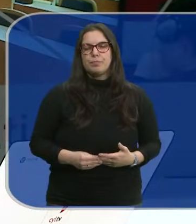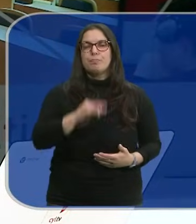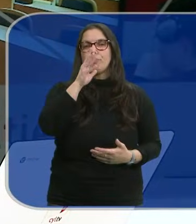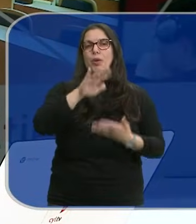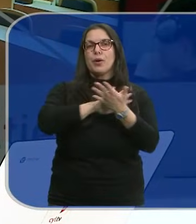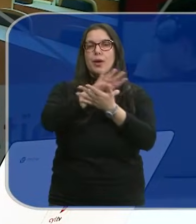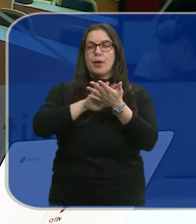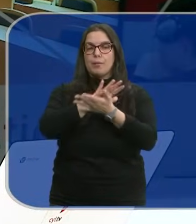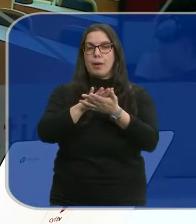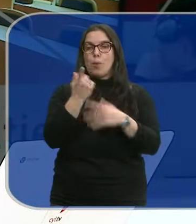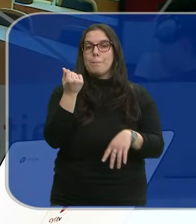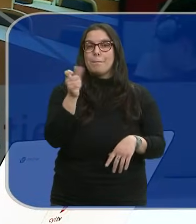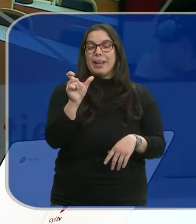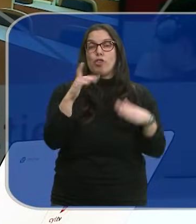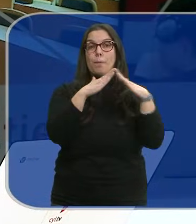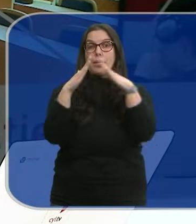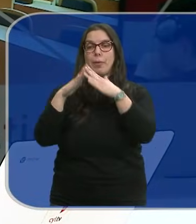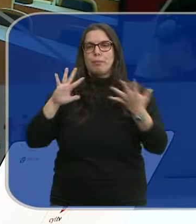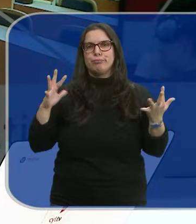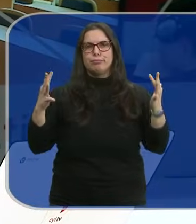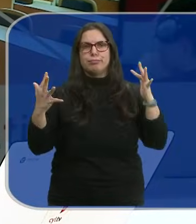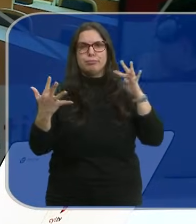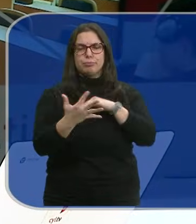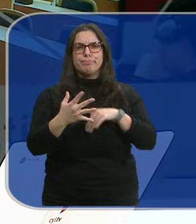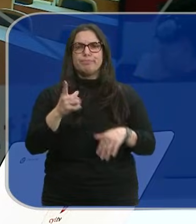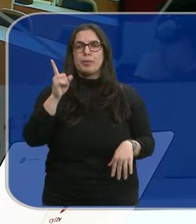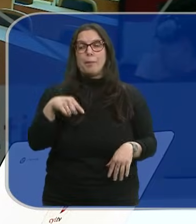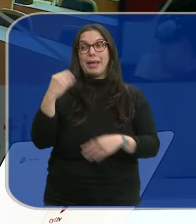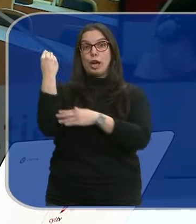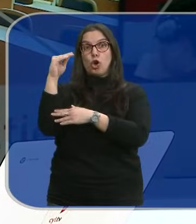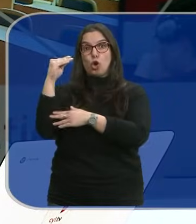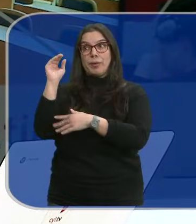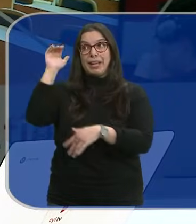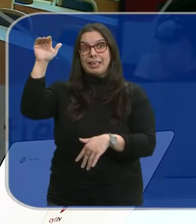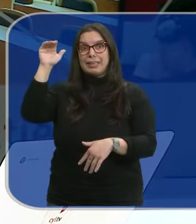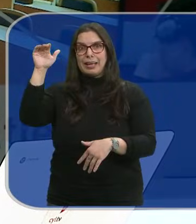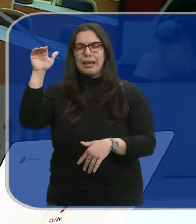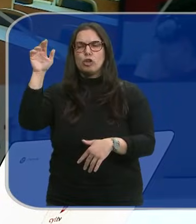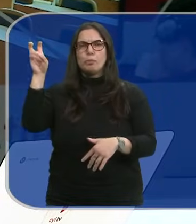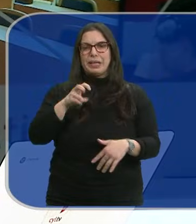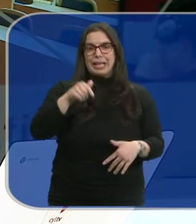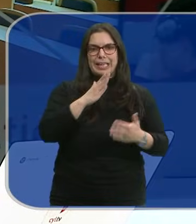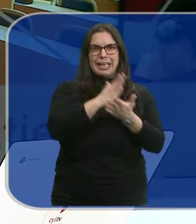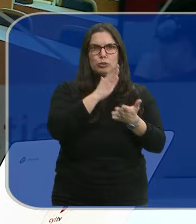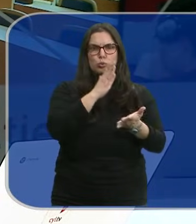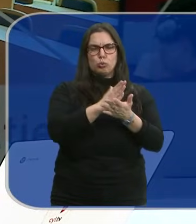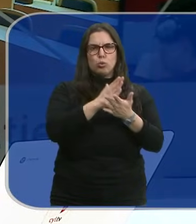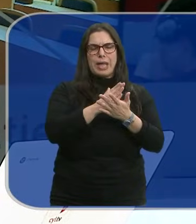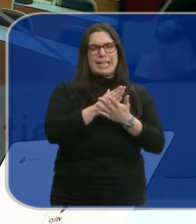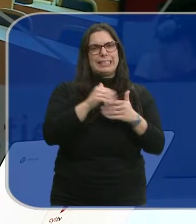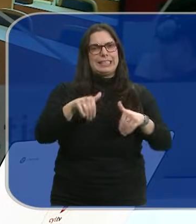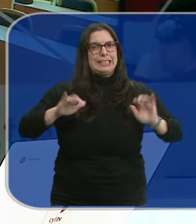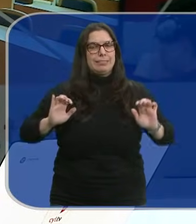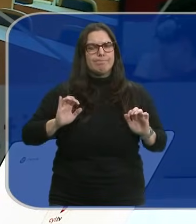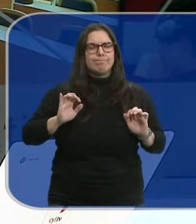Les hablamos ahora de la evolución del precio de la vivienda, que también está frenando a jóvenes extranjeros a elegir los centros educativos españoles como lugares